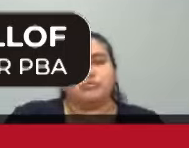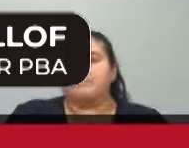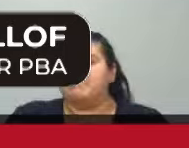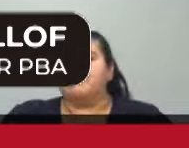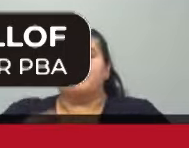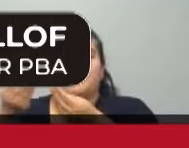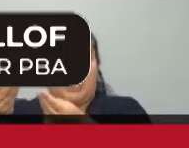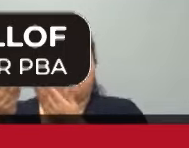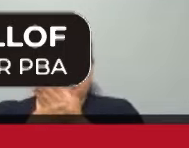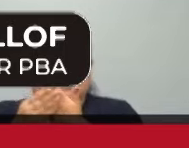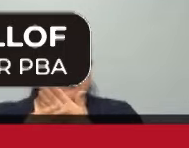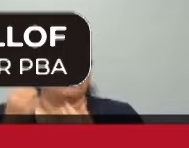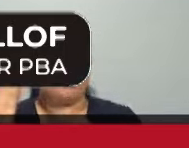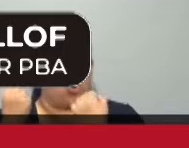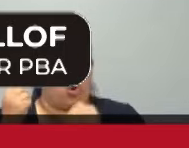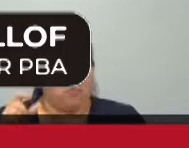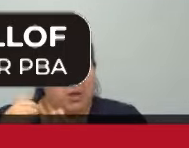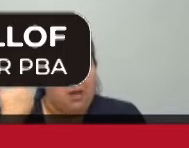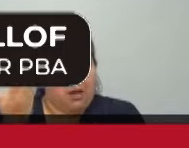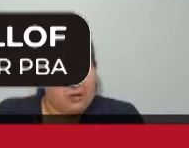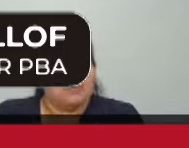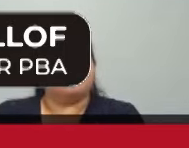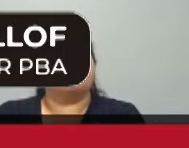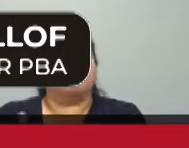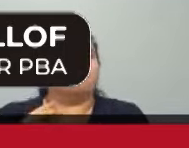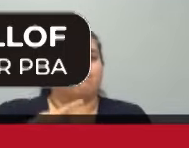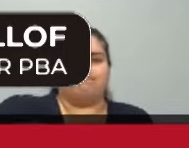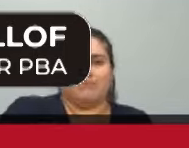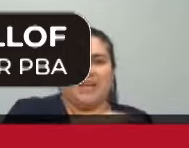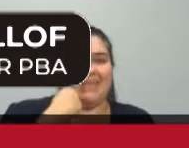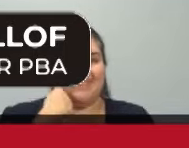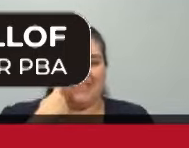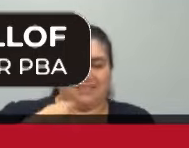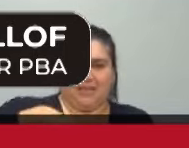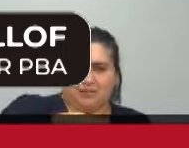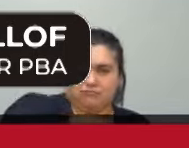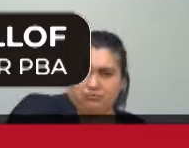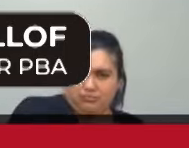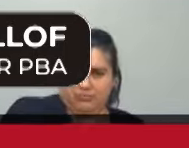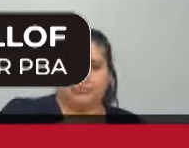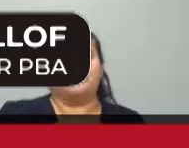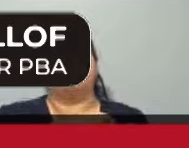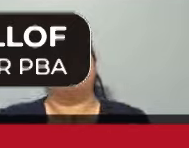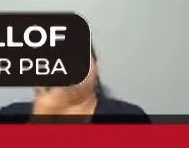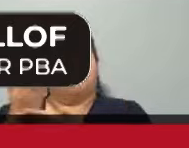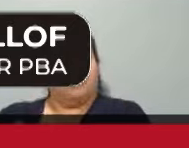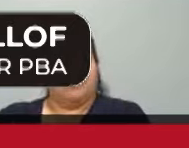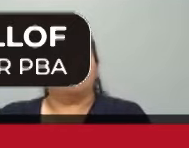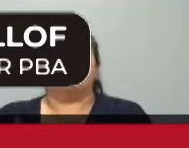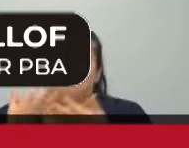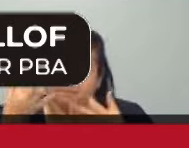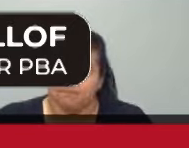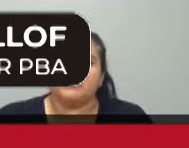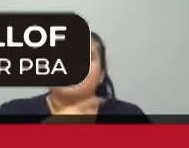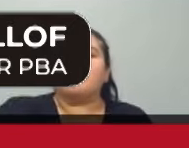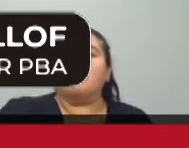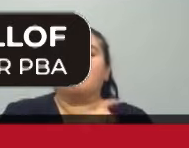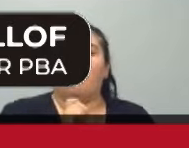Economía, que lleva la firma de muchísimos intendentes, pero representa, repito, a los